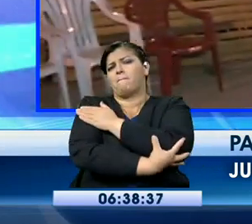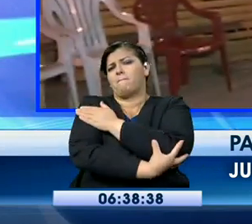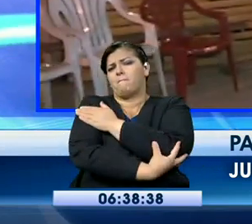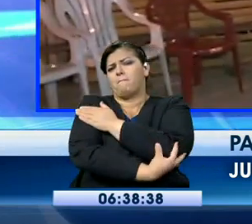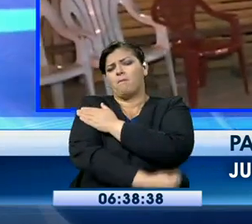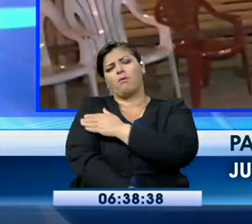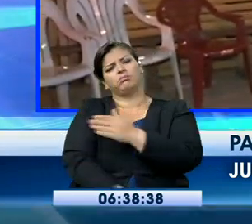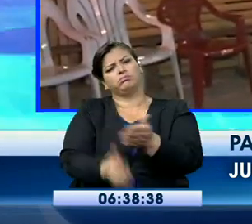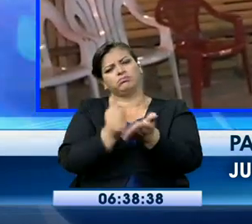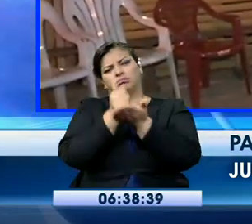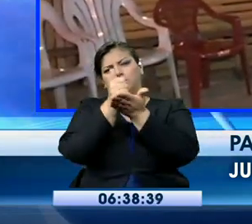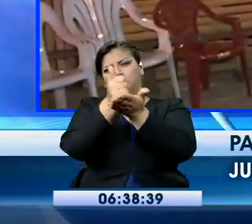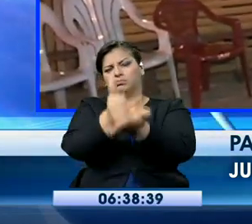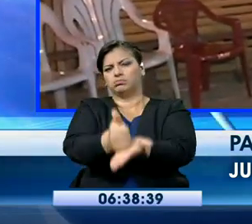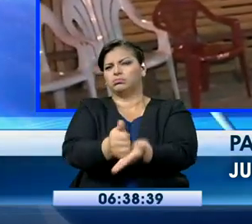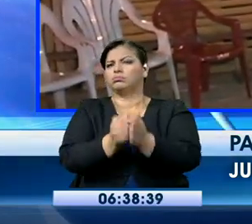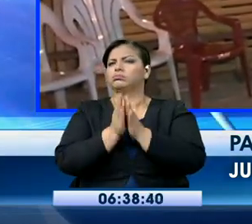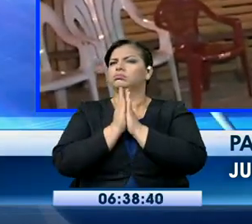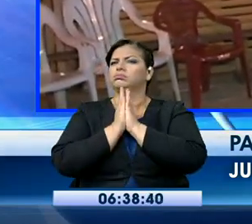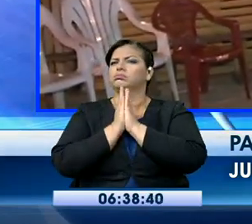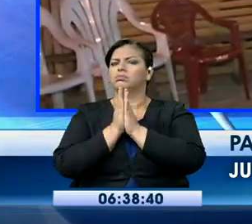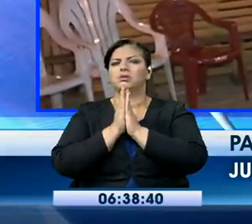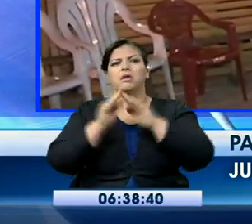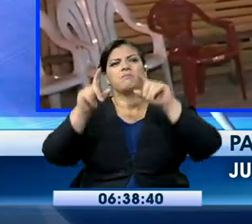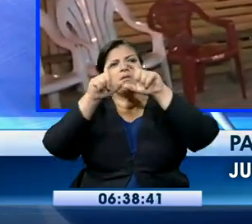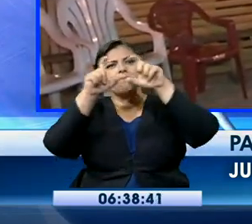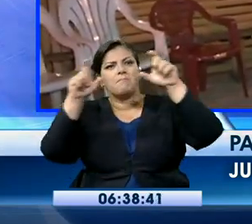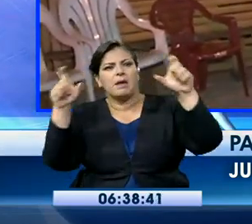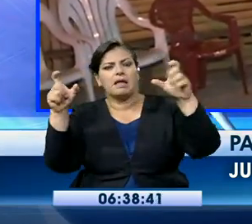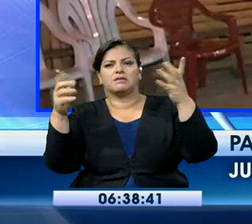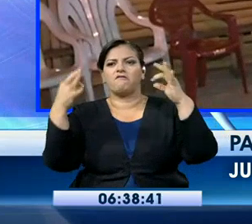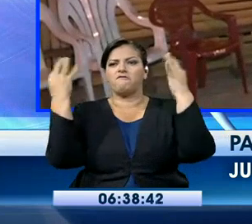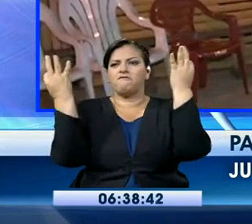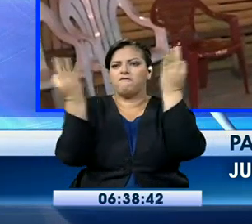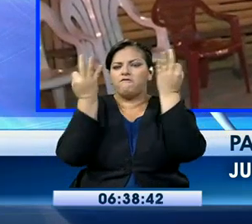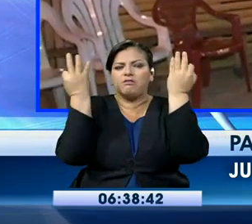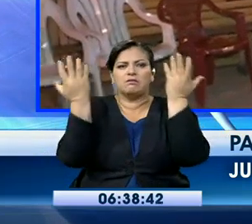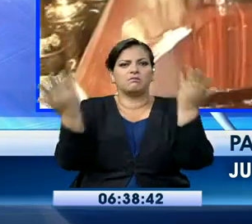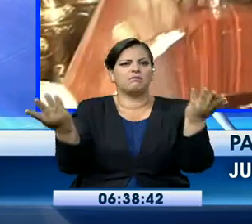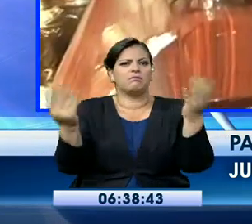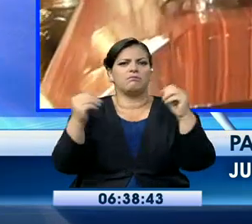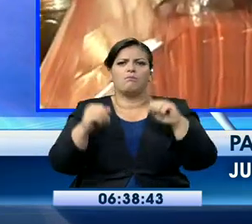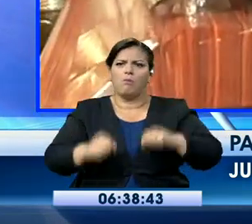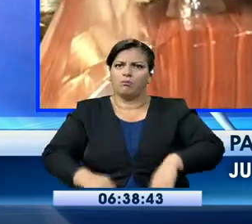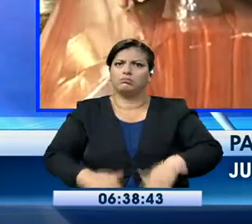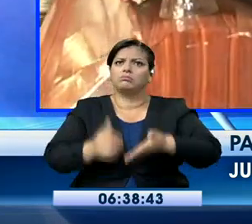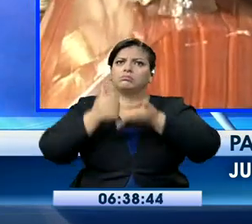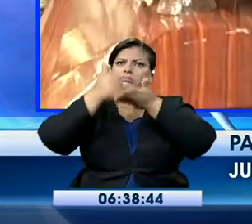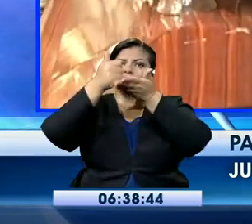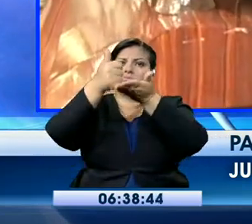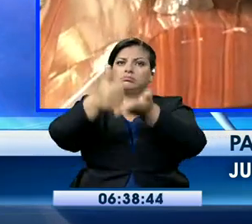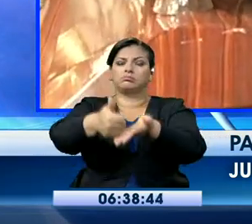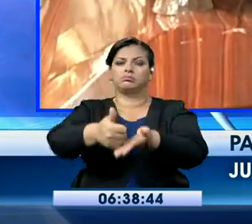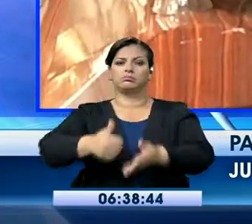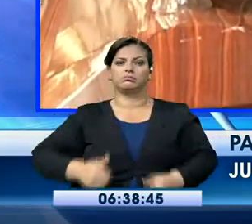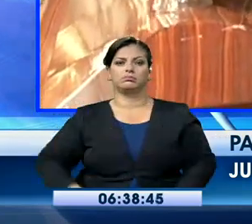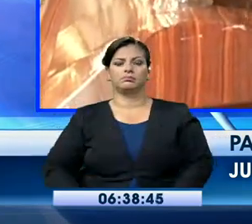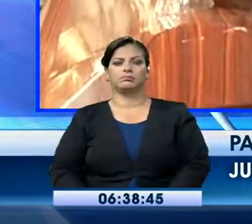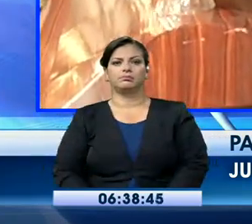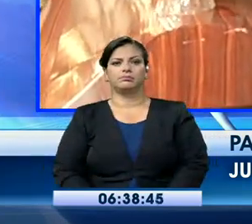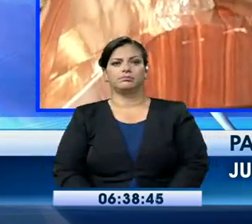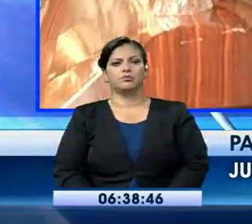una exhortación a aquellas empresas, familiares, que tienen fundaciones y que pueden, en este caso, hacer la